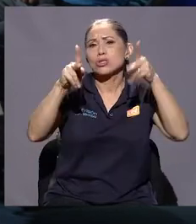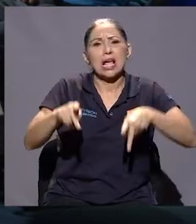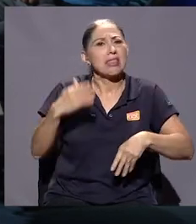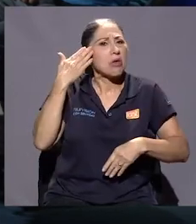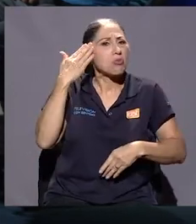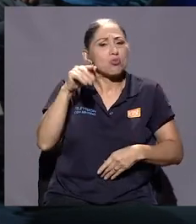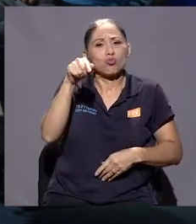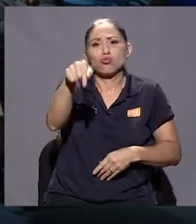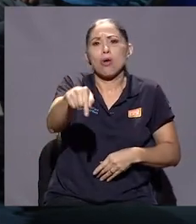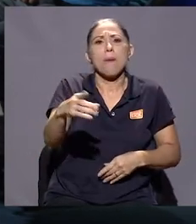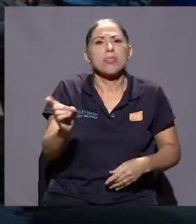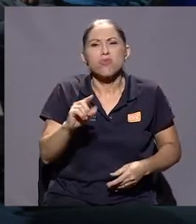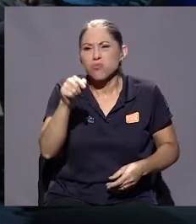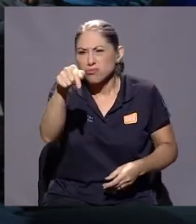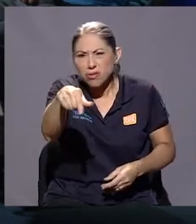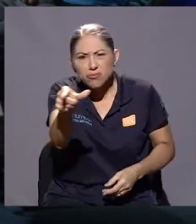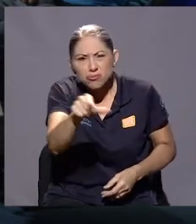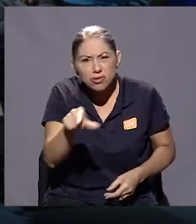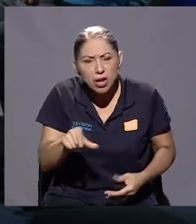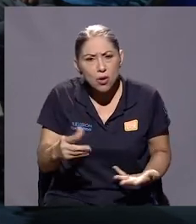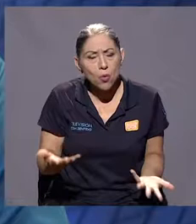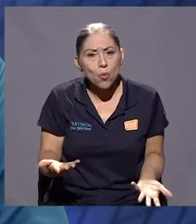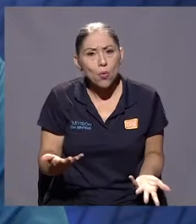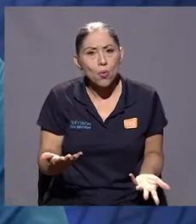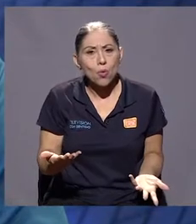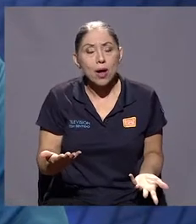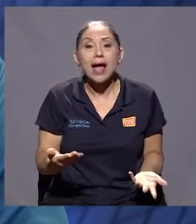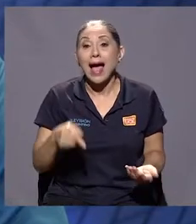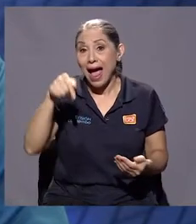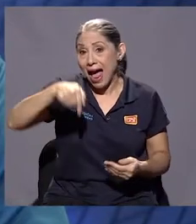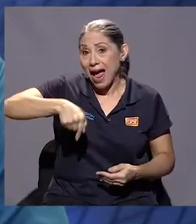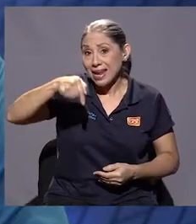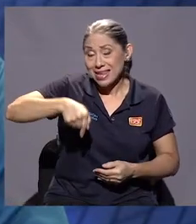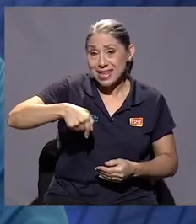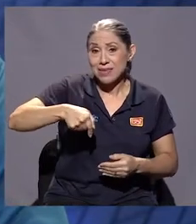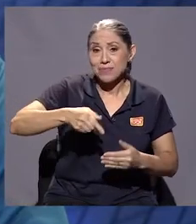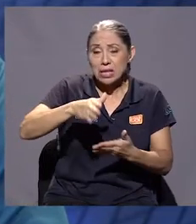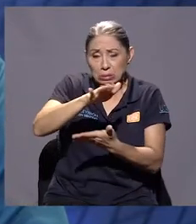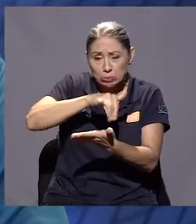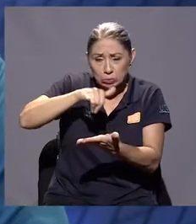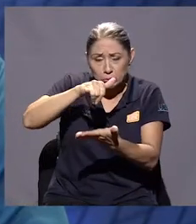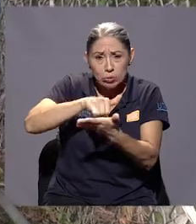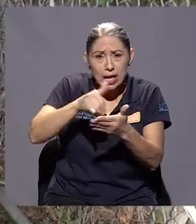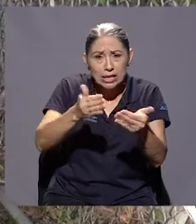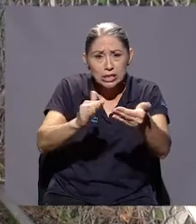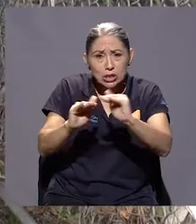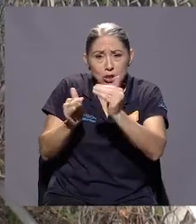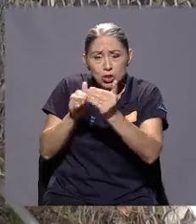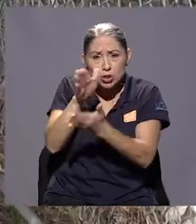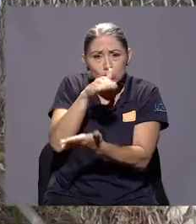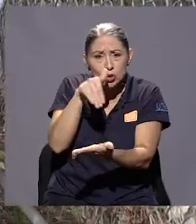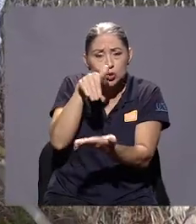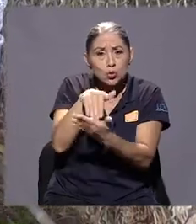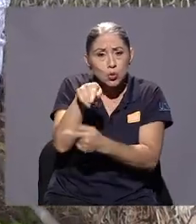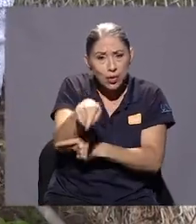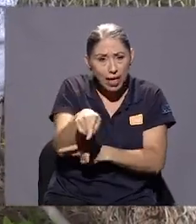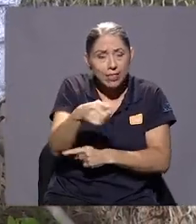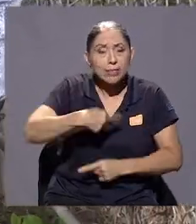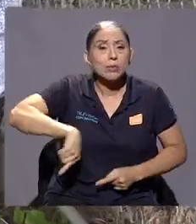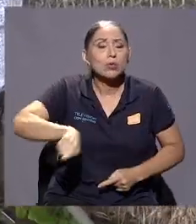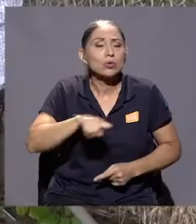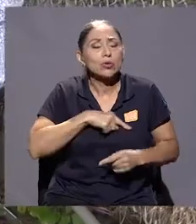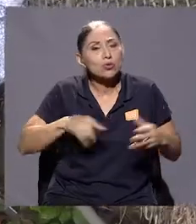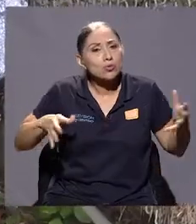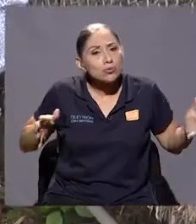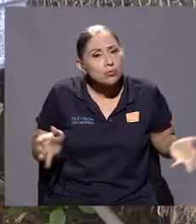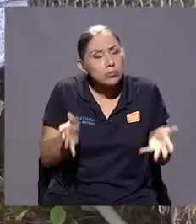abordar y aquí en ciudad parte digamos de esas días que hemos venido impulsando una serie de